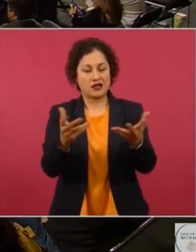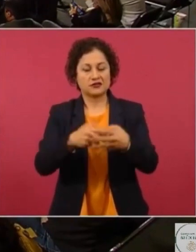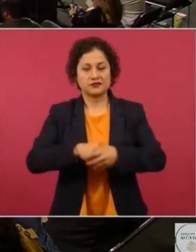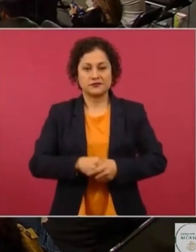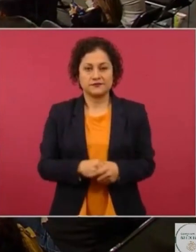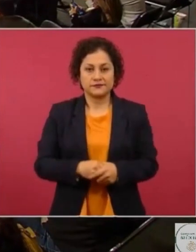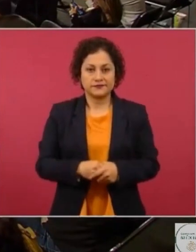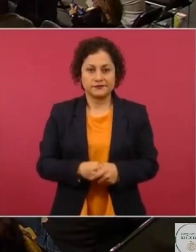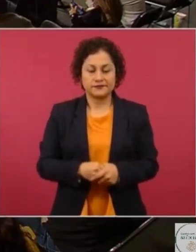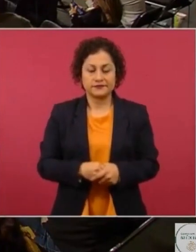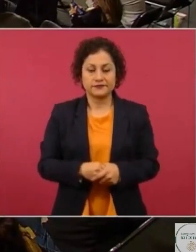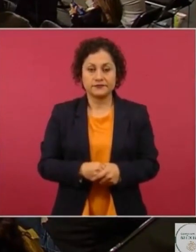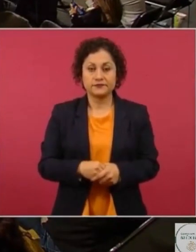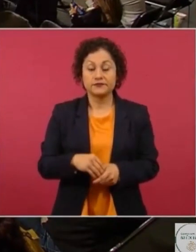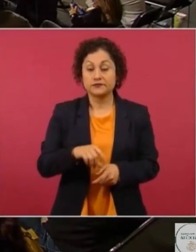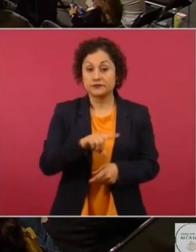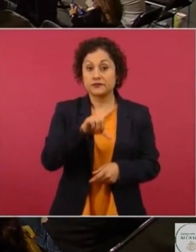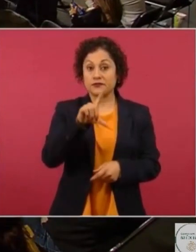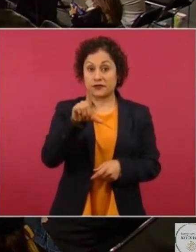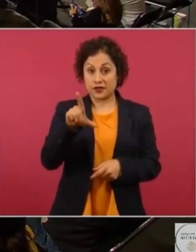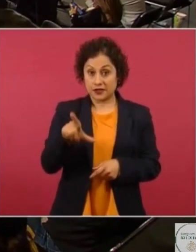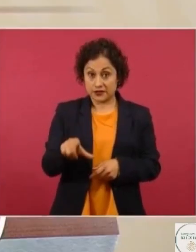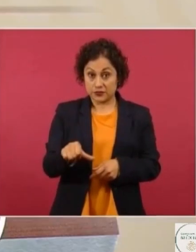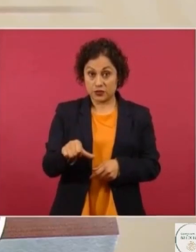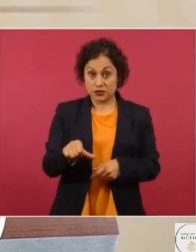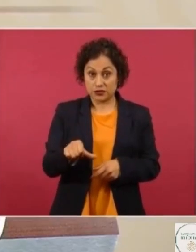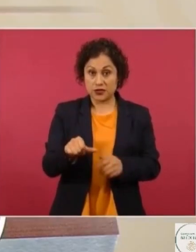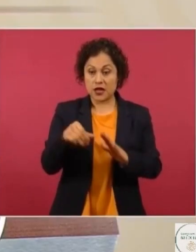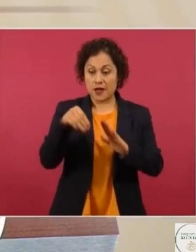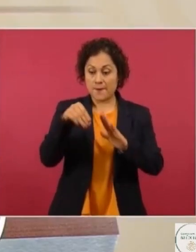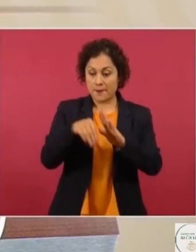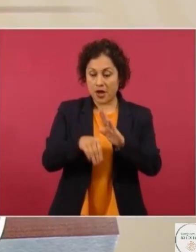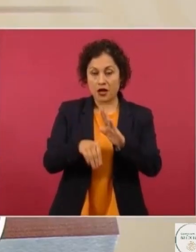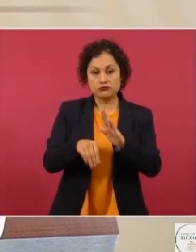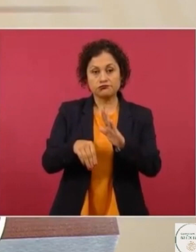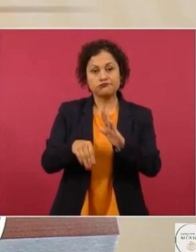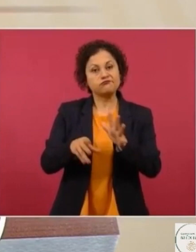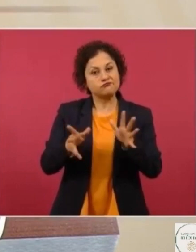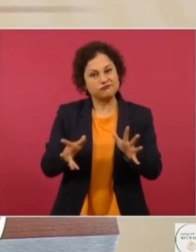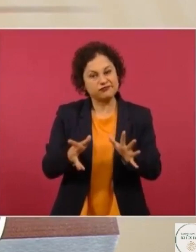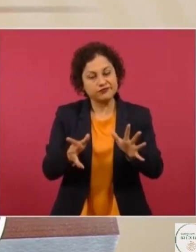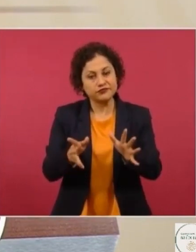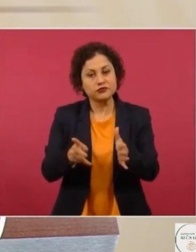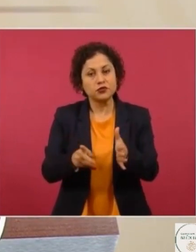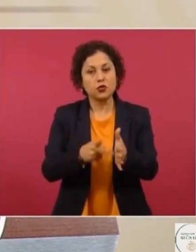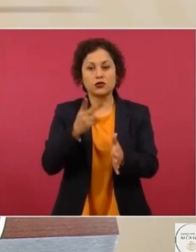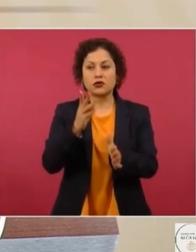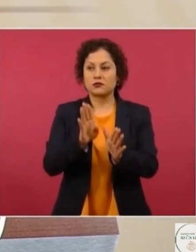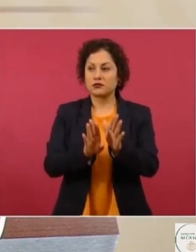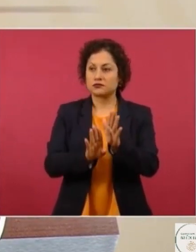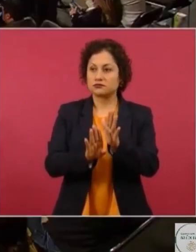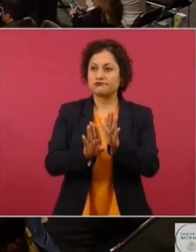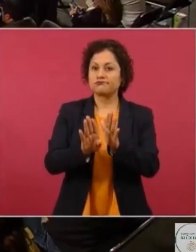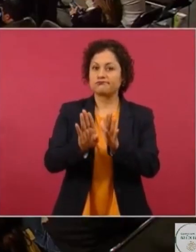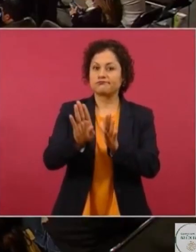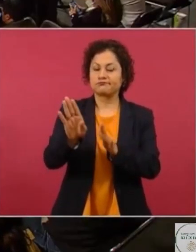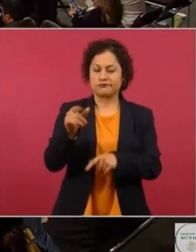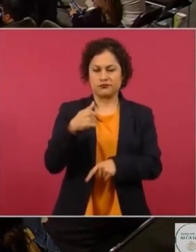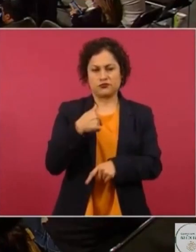de nuevo, va hacia arriba. Yo estimo que para